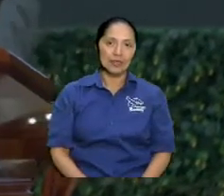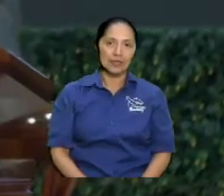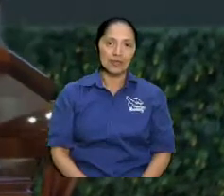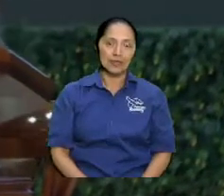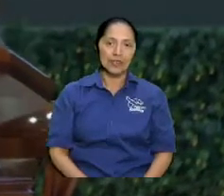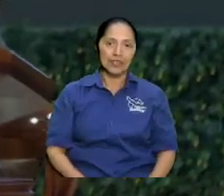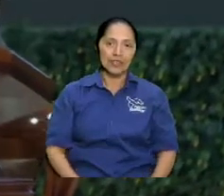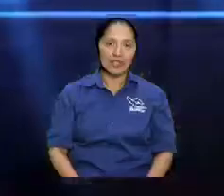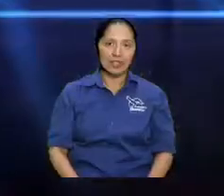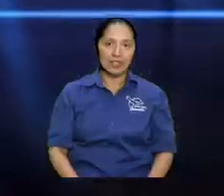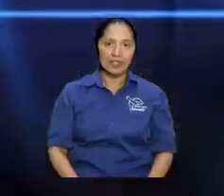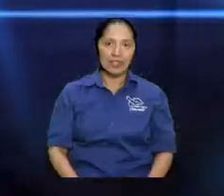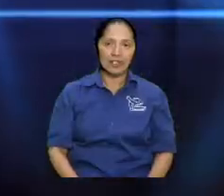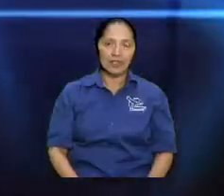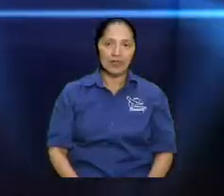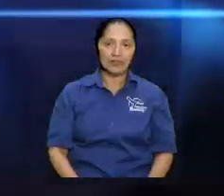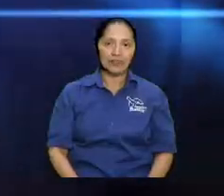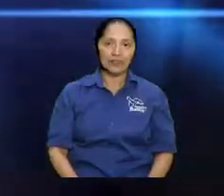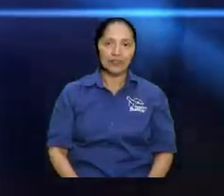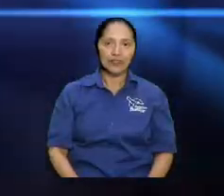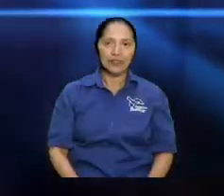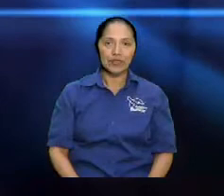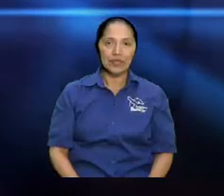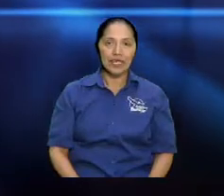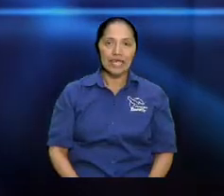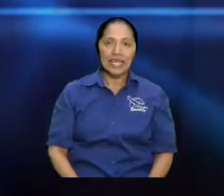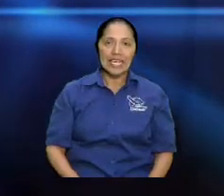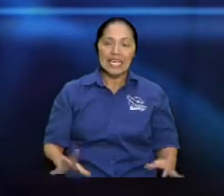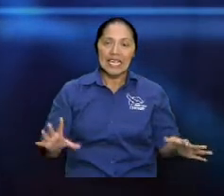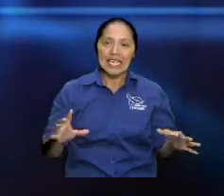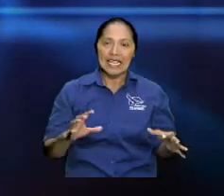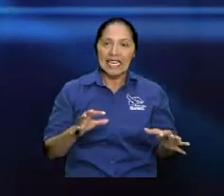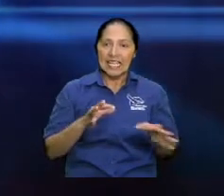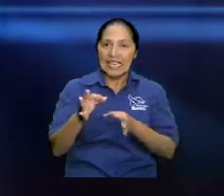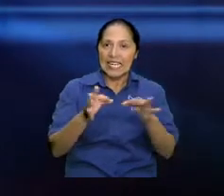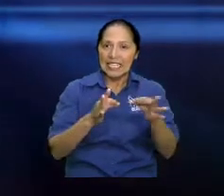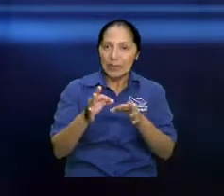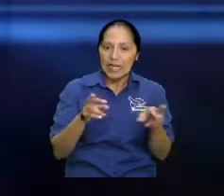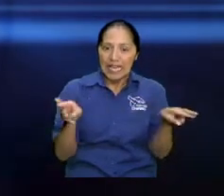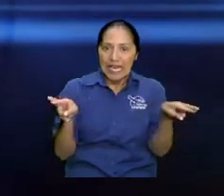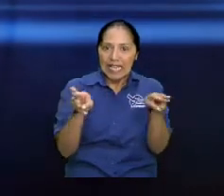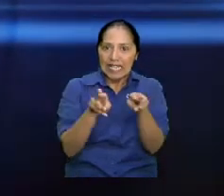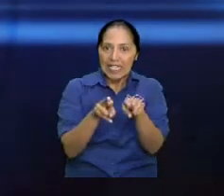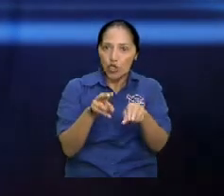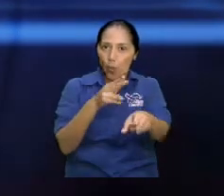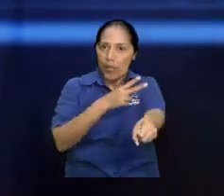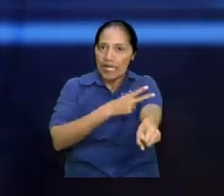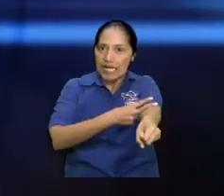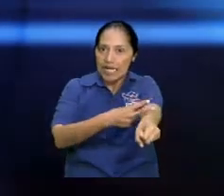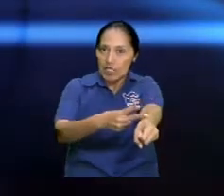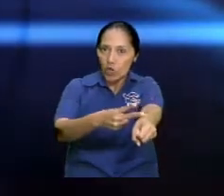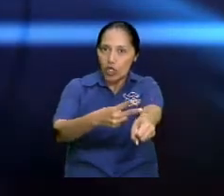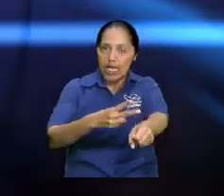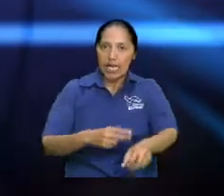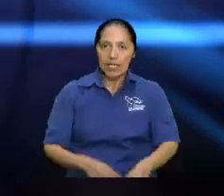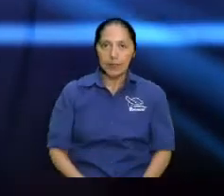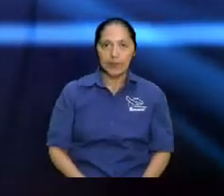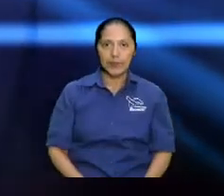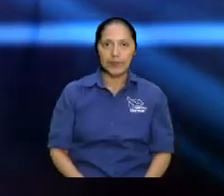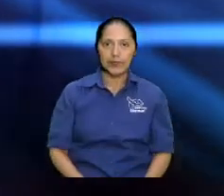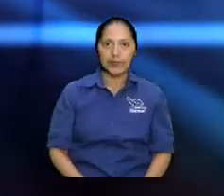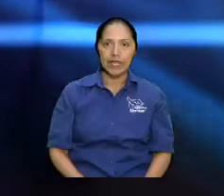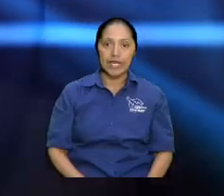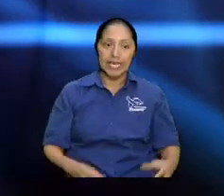Entonces los hijos de Israel hicieron lo malo ante los ojos del Señor y el Señor los entregó en manos de Madián. Madián, por 7 años. Mire pues lo que